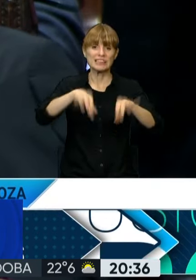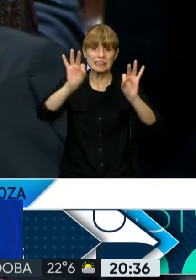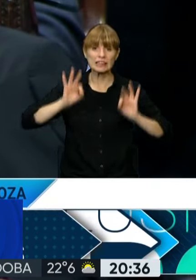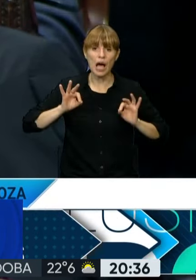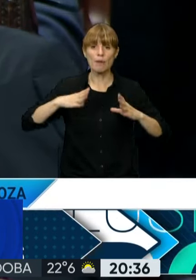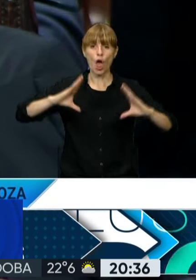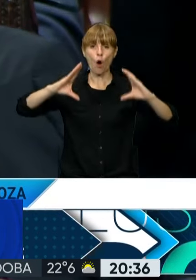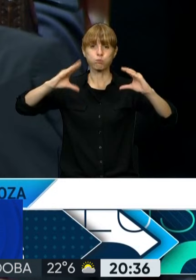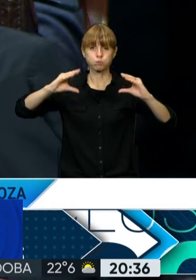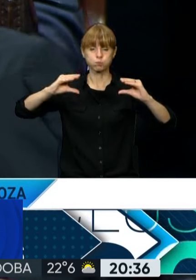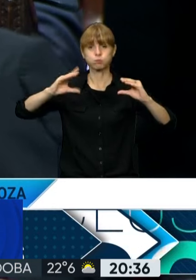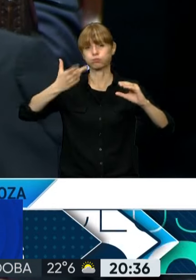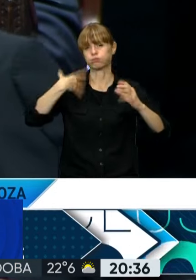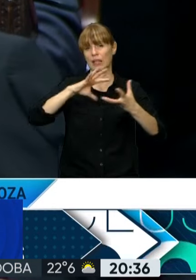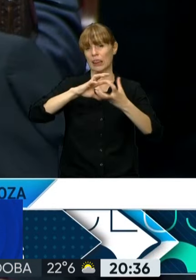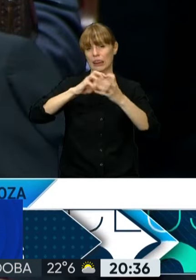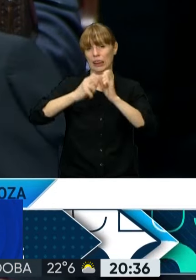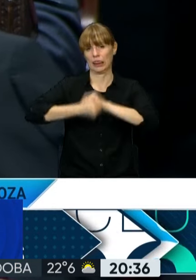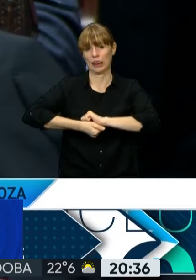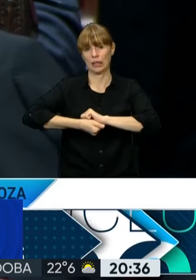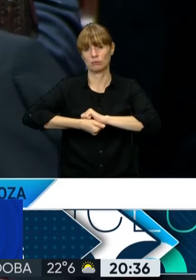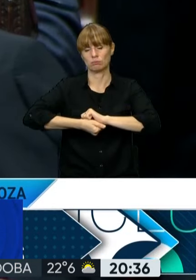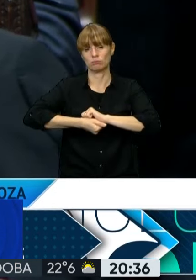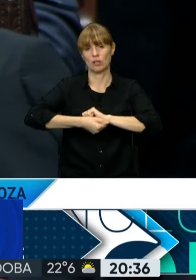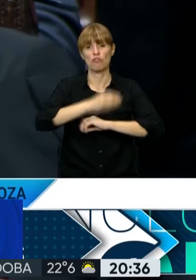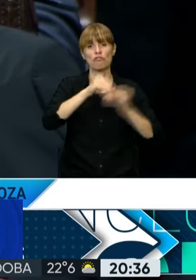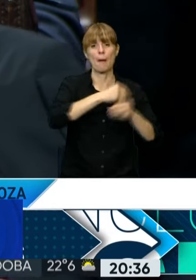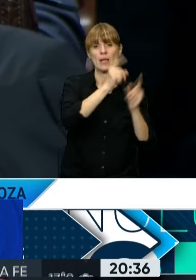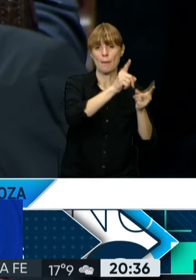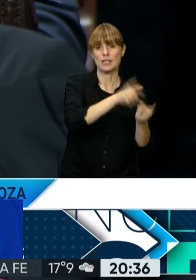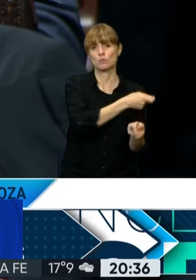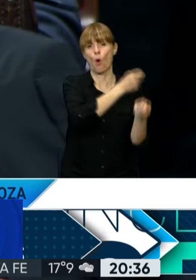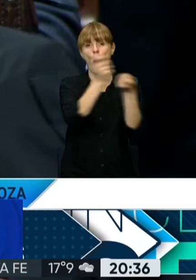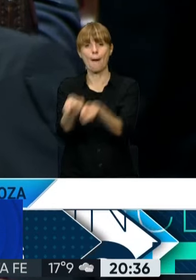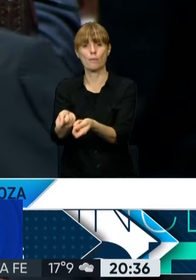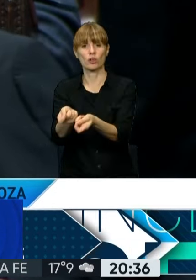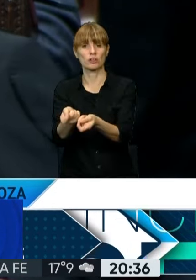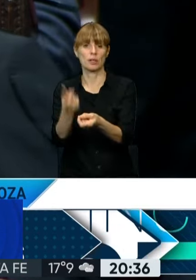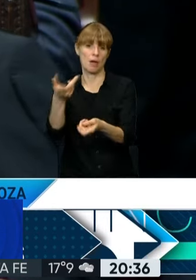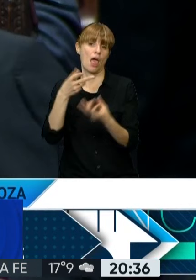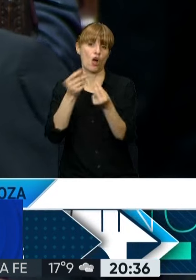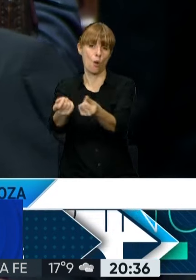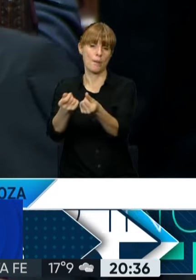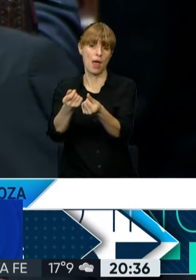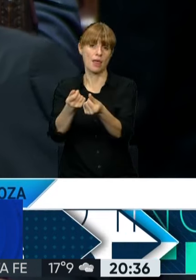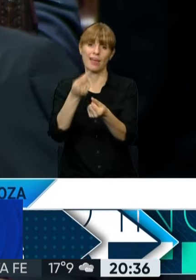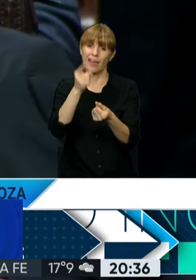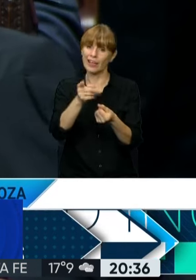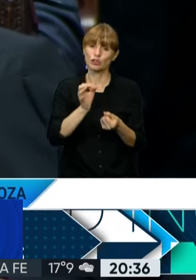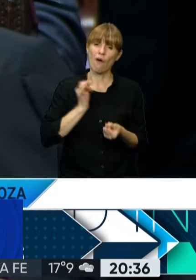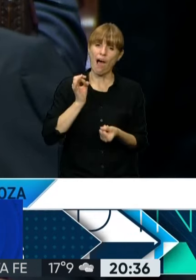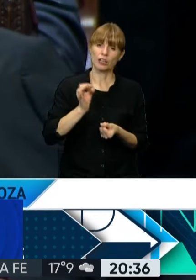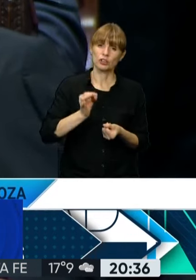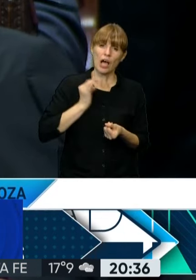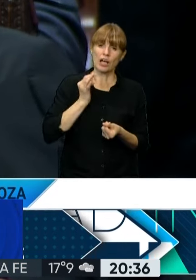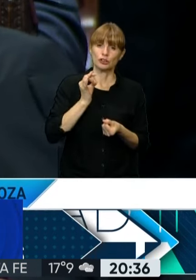estaban prácticamente deteriorados. Eso es lo que nos dejó tantos años de desidia, de marginación. Eso es lo que nos